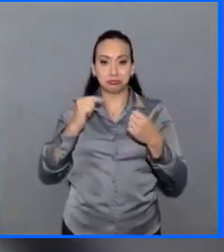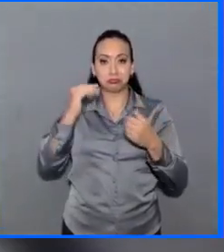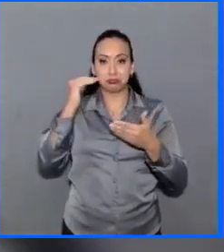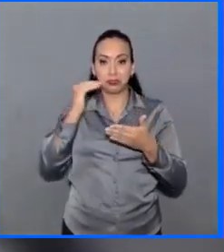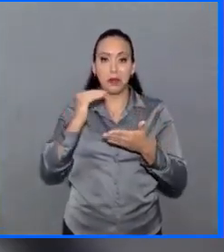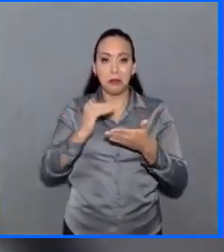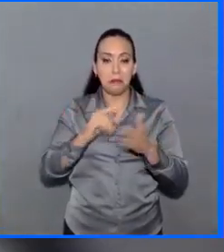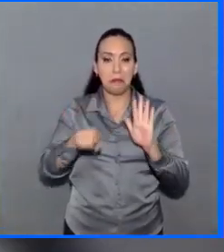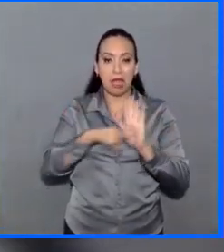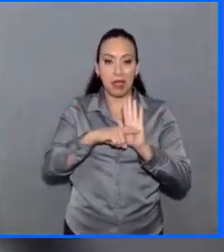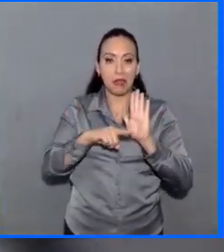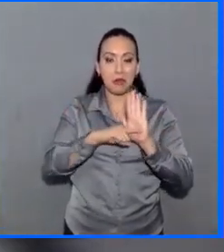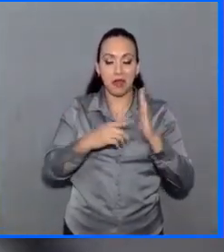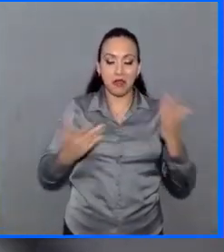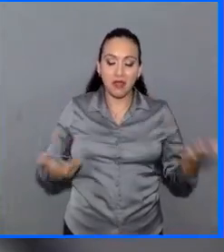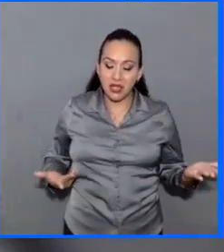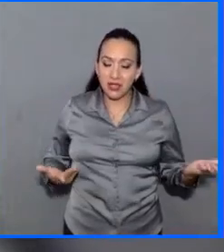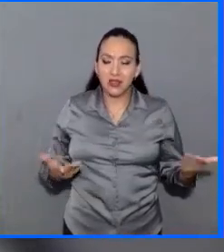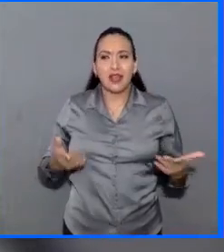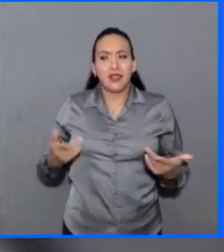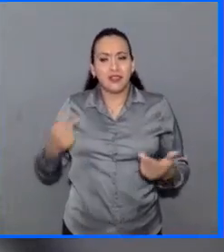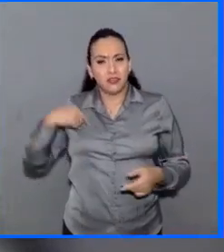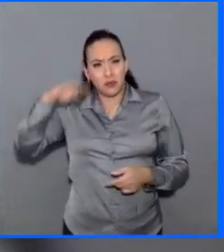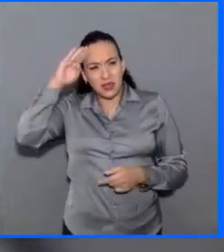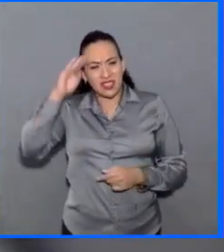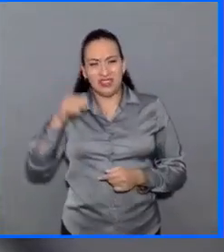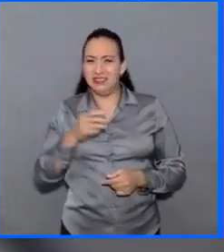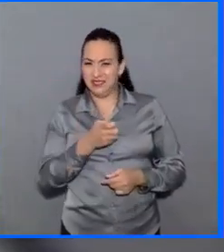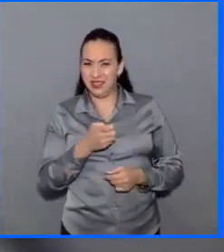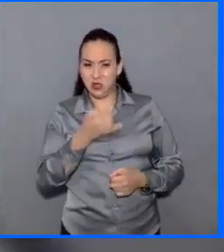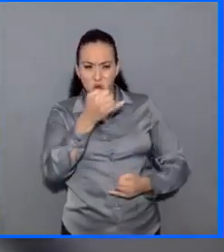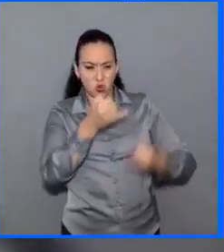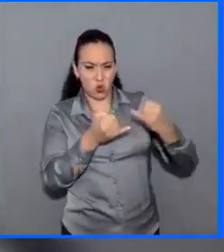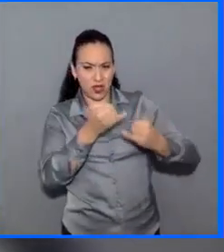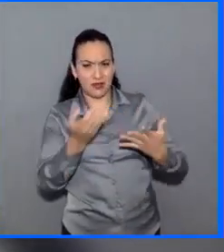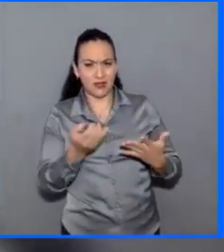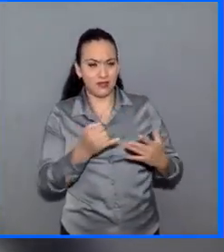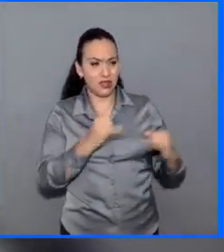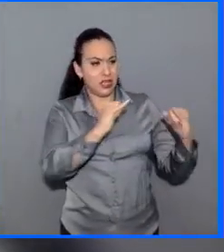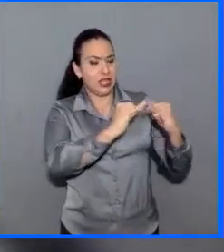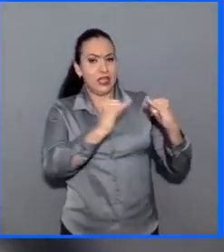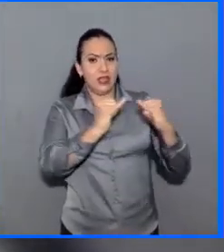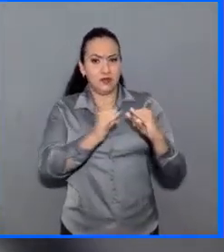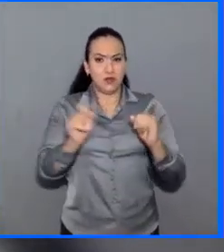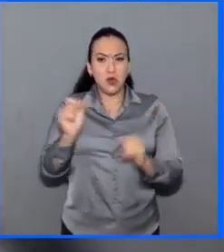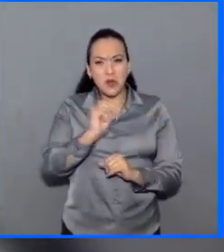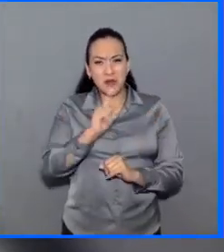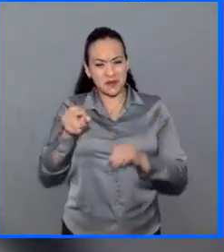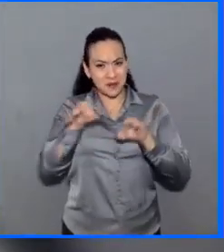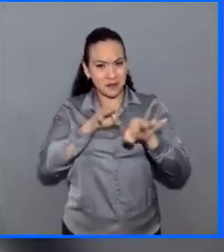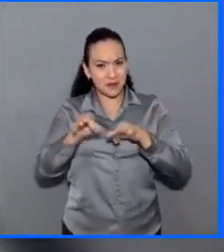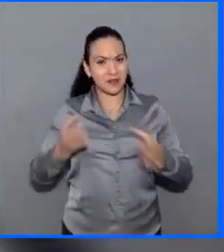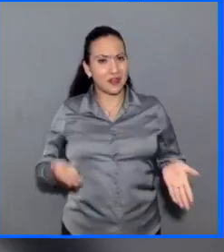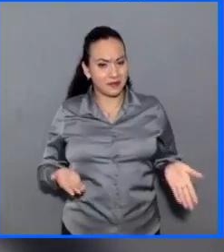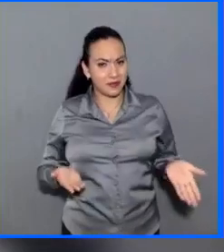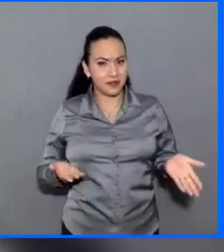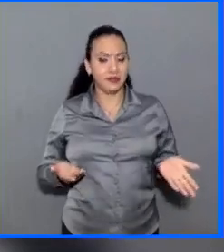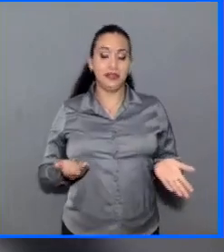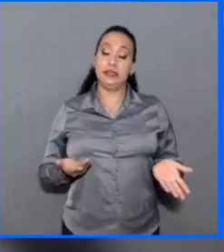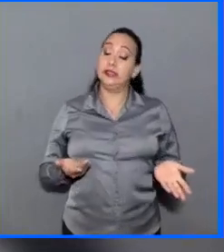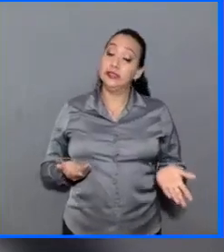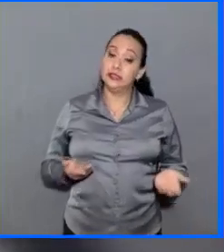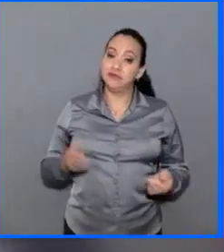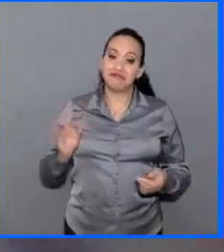repensar la legitimidad democrática de nuestras instituciones judiciales sin comprometer su